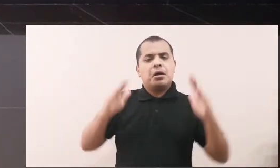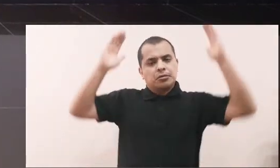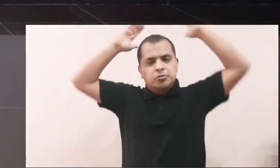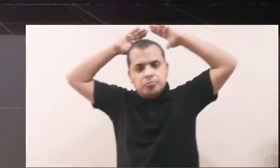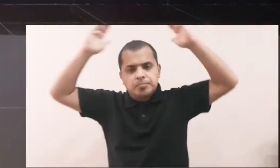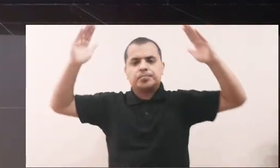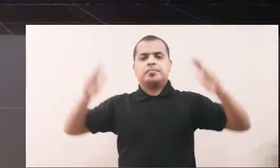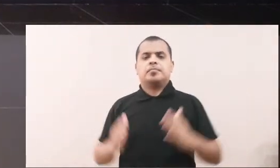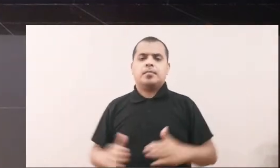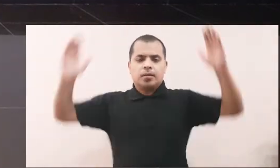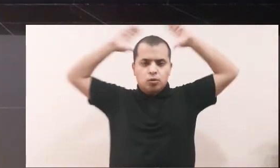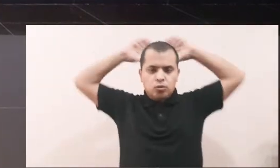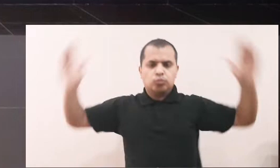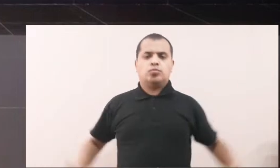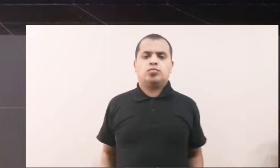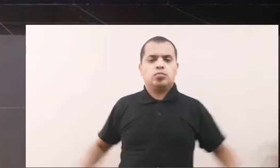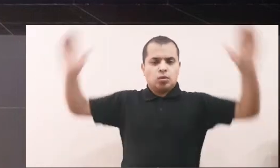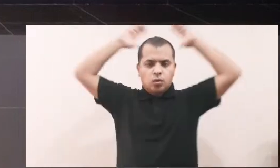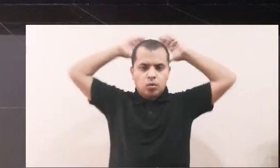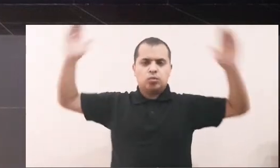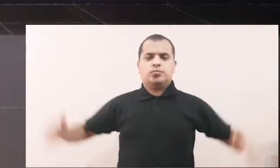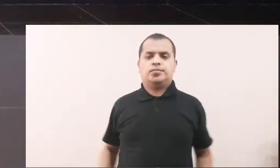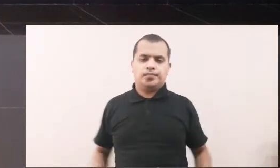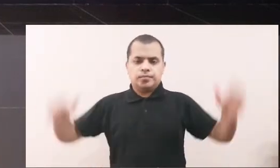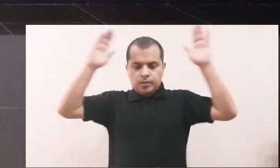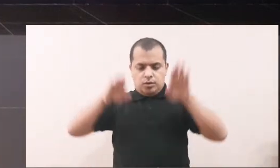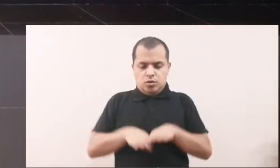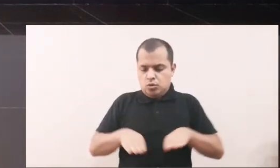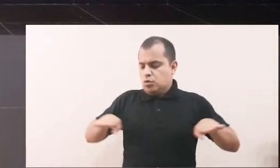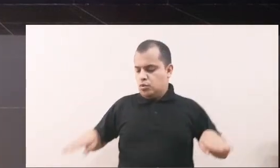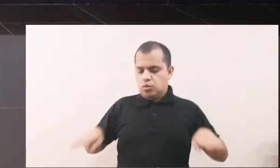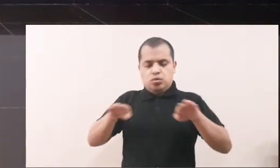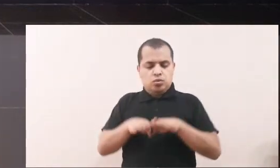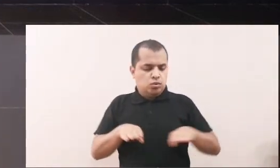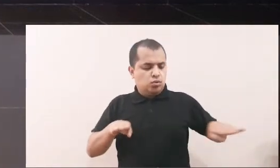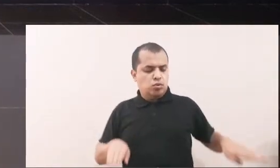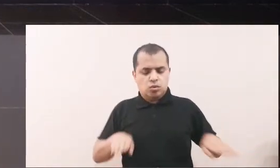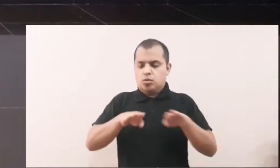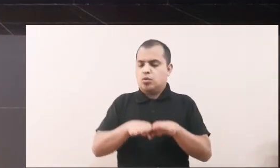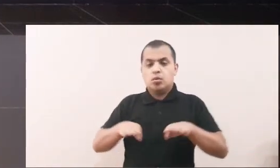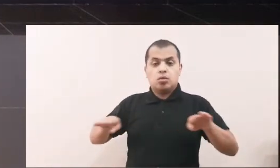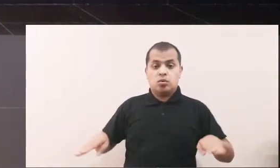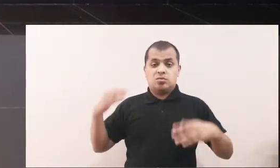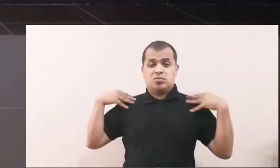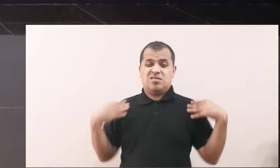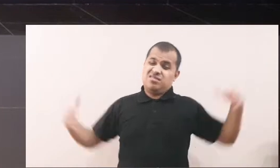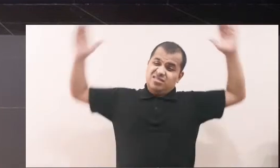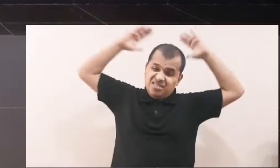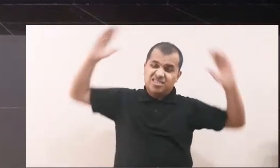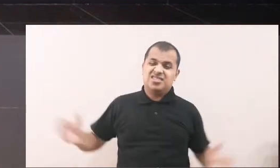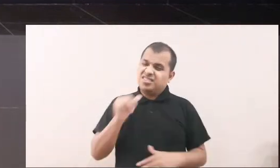entonces hacen las polichinelas sobre el sitio, ¿ok? Si tiene problemas en los hombros y no puede